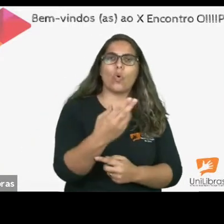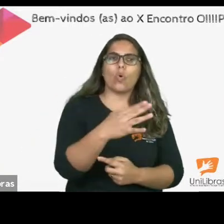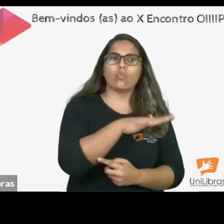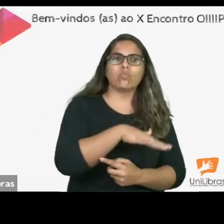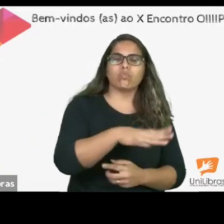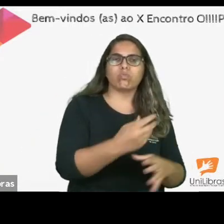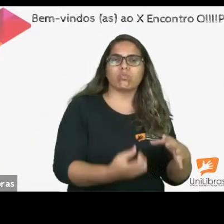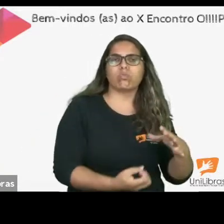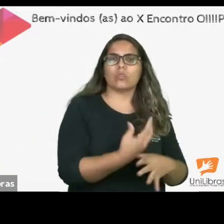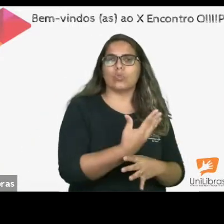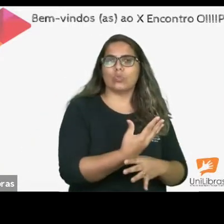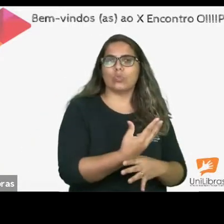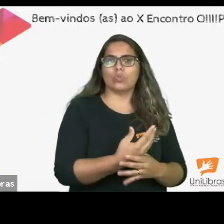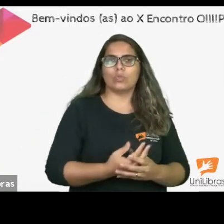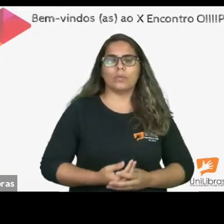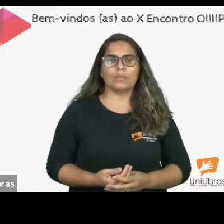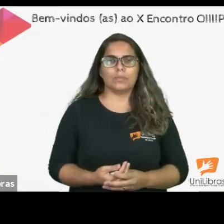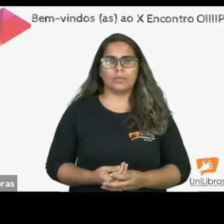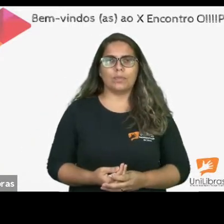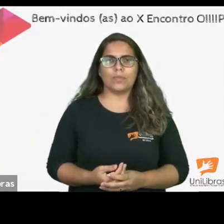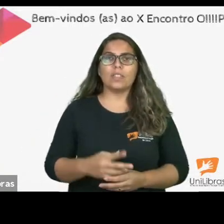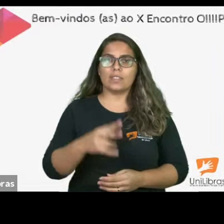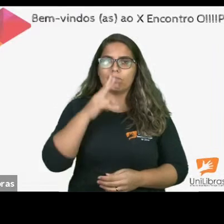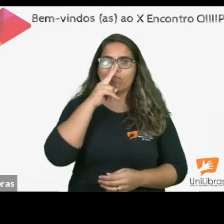surge. Son fuentes.